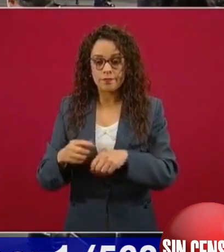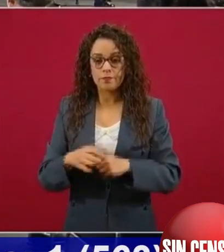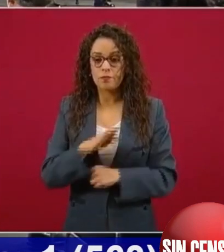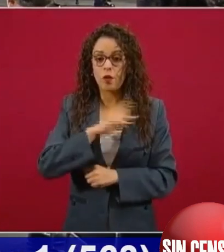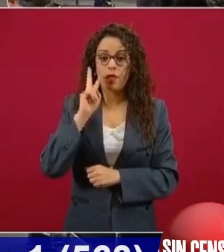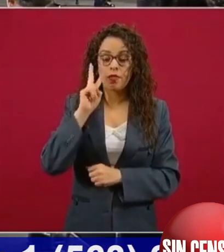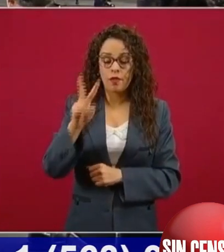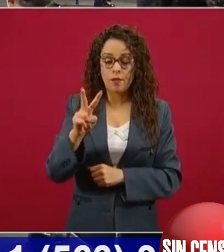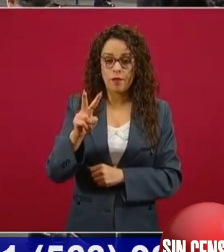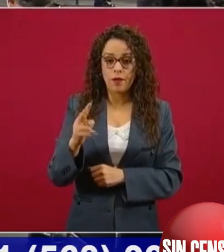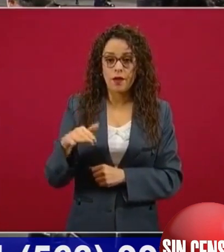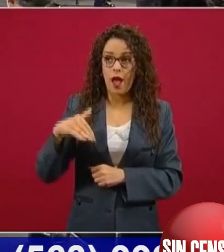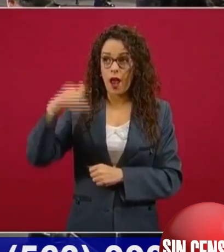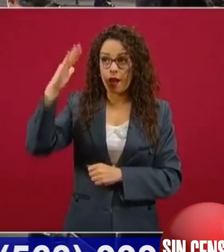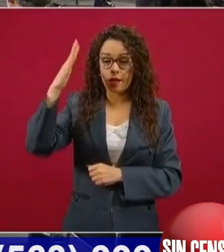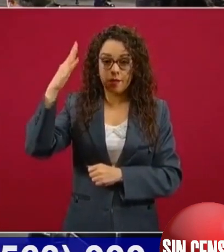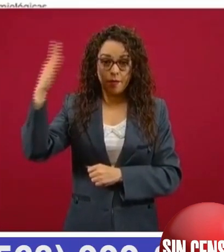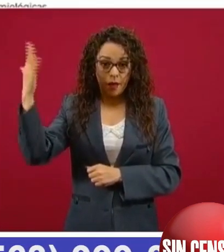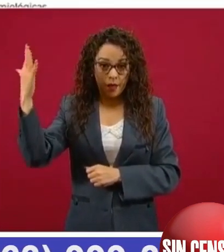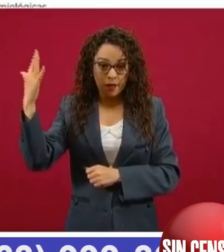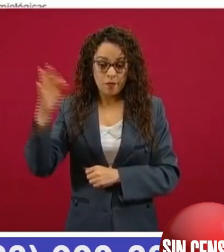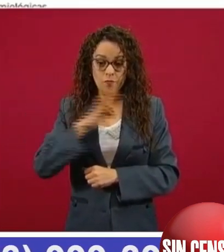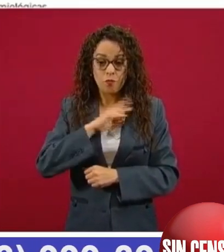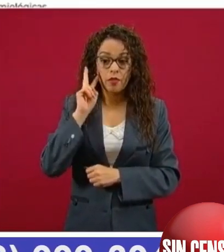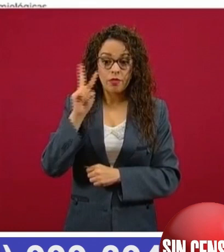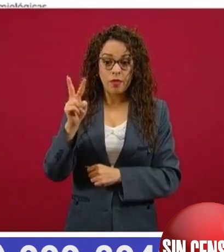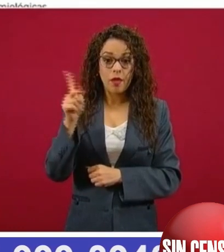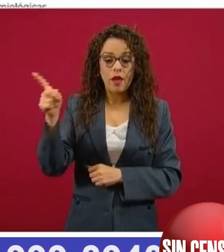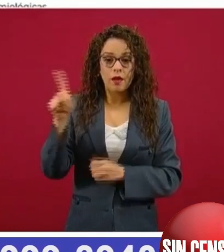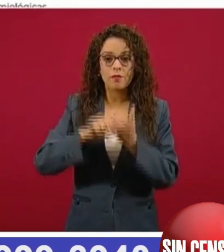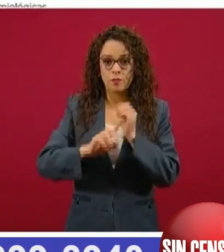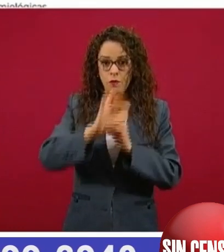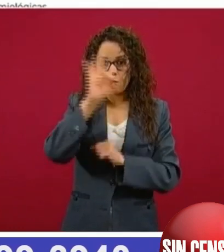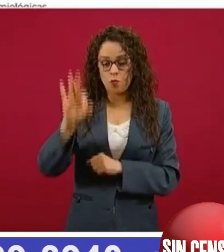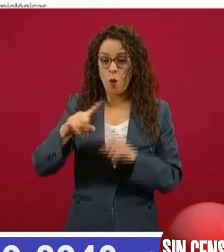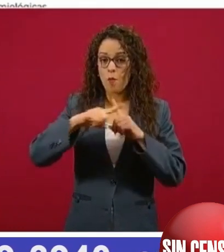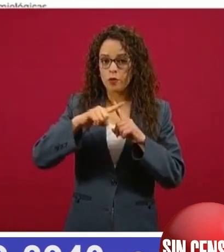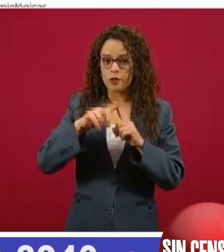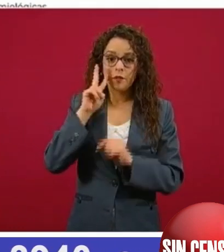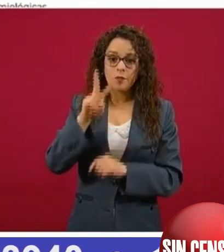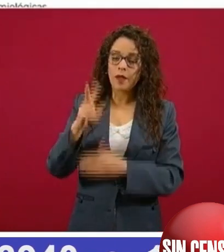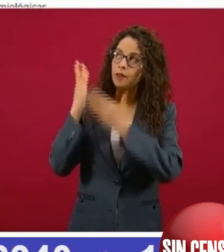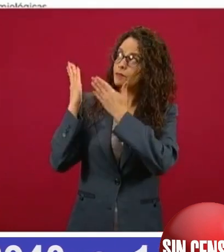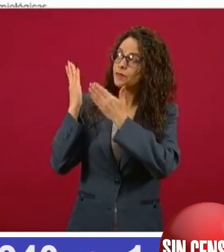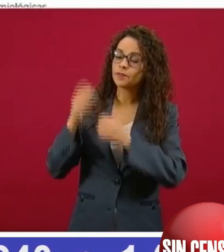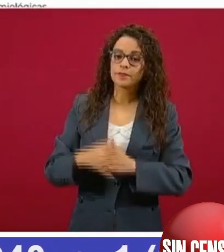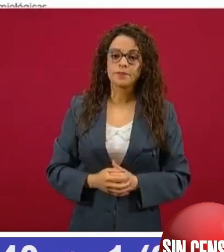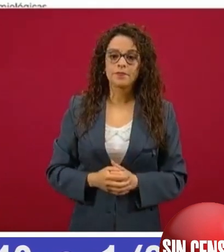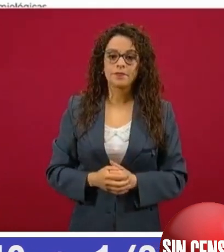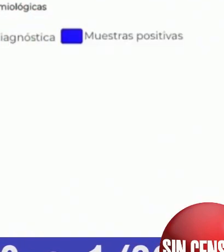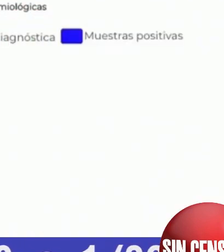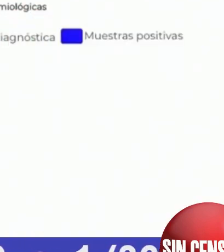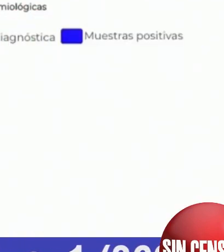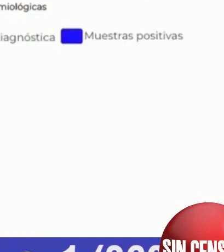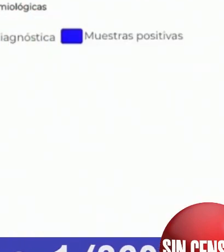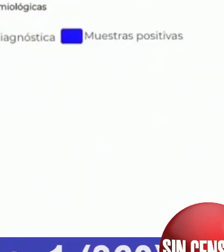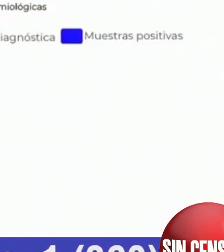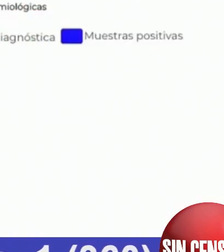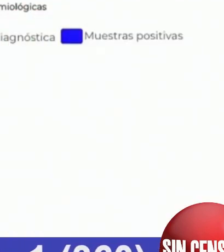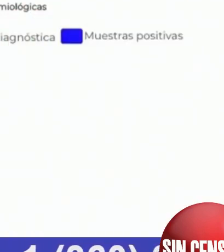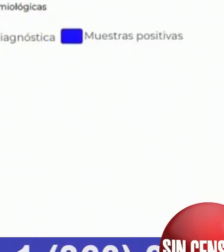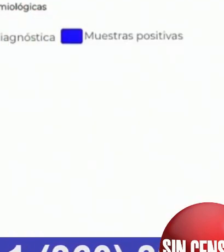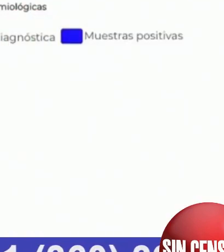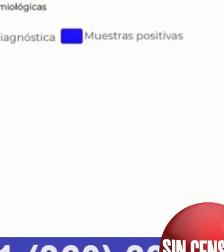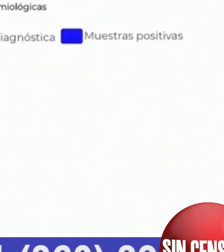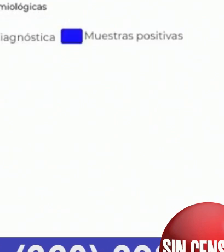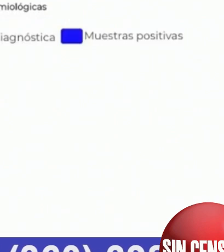lado derecho arriba, que muestra el porcentaje de positividad de las personas que son detectadas por